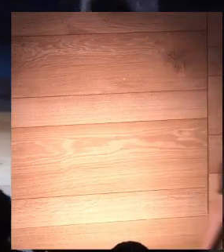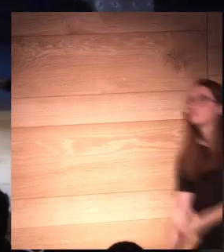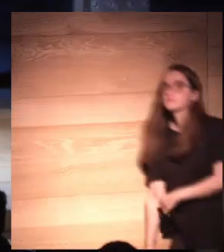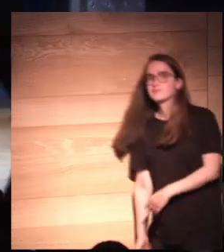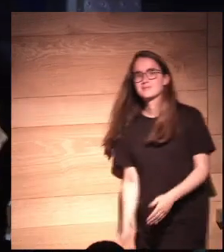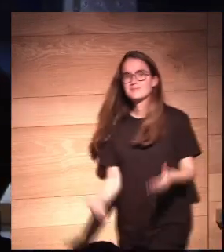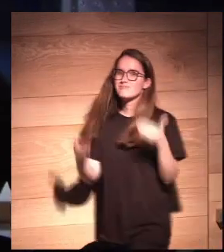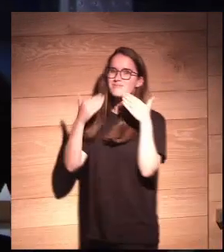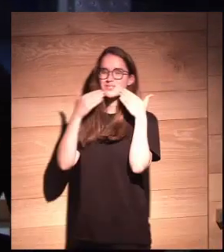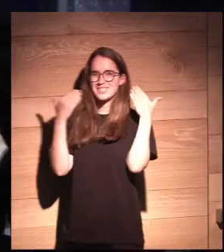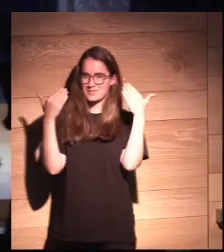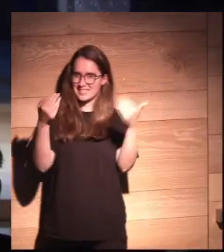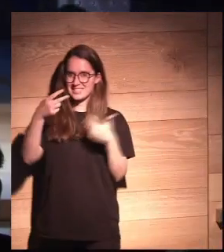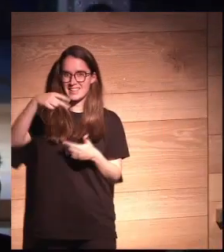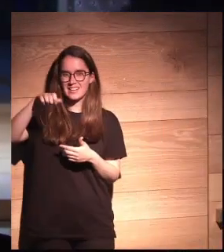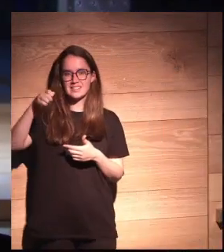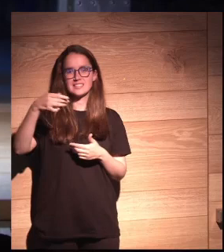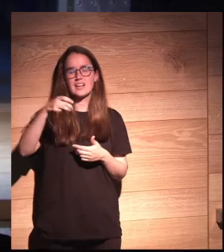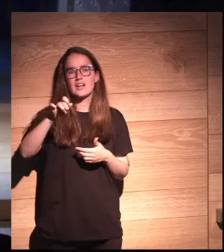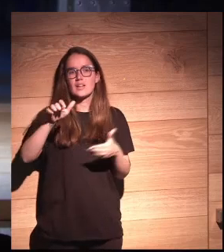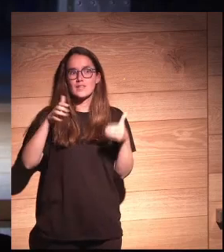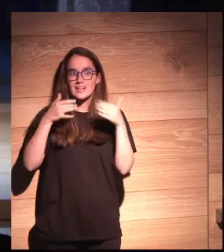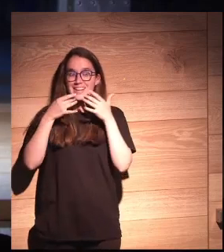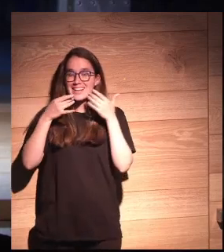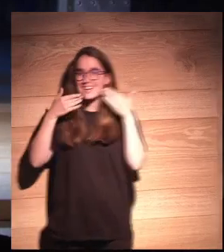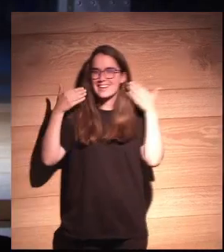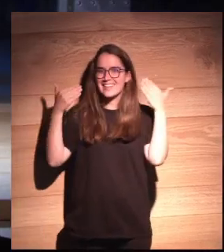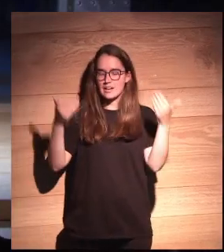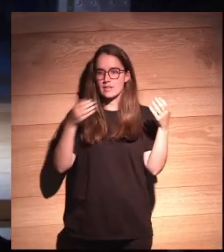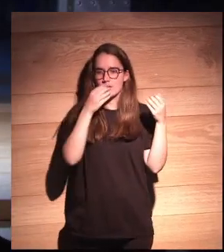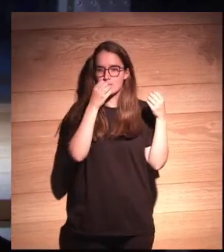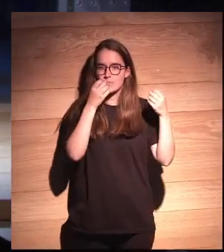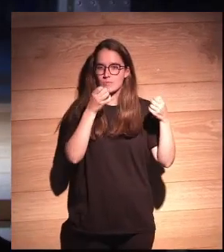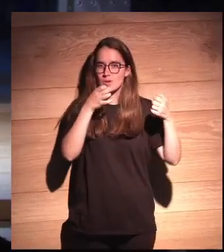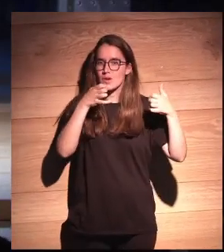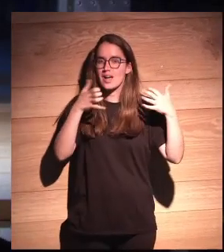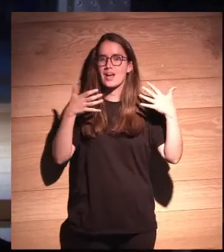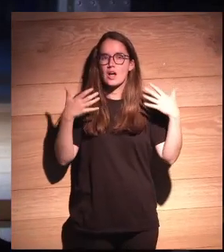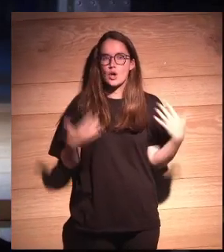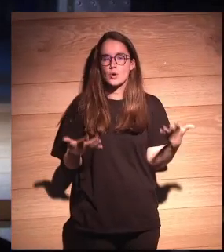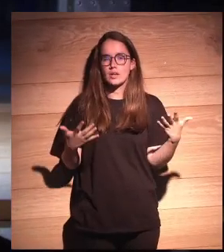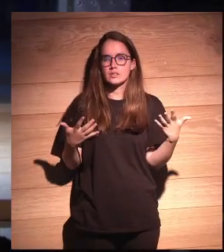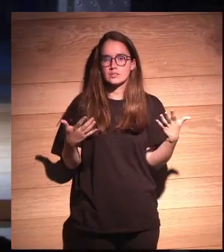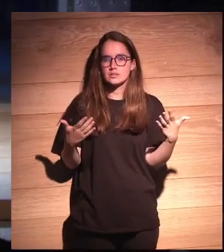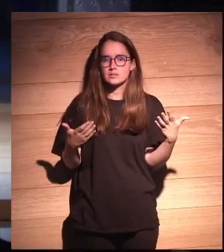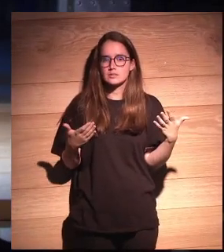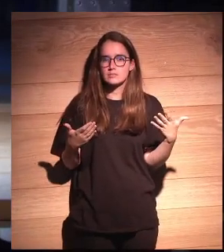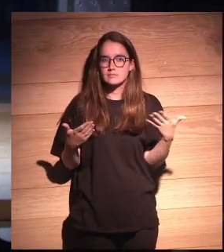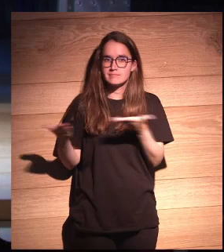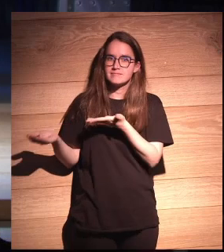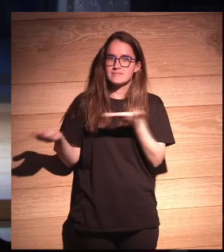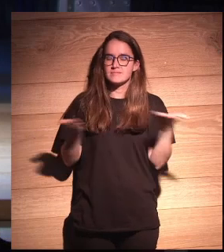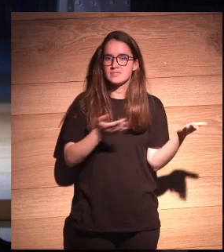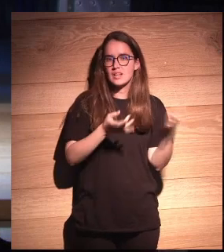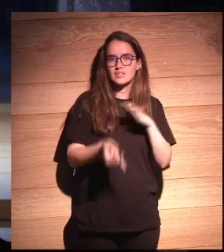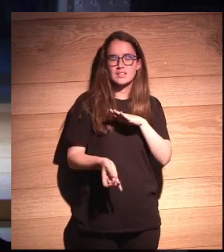Muchísimas gracias, Nabil. Gracias. Bueno, a continuación vamos a recibir